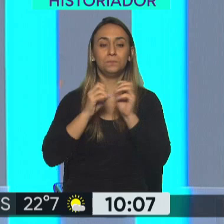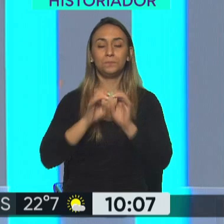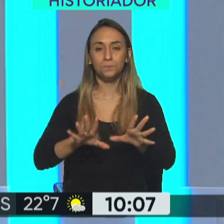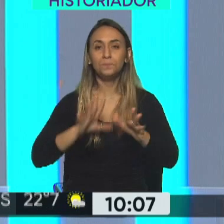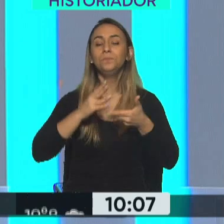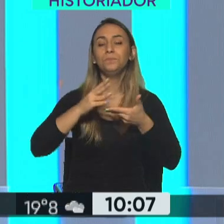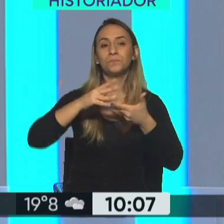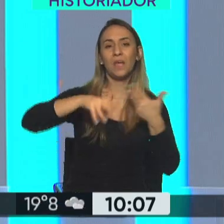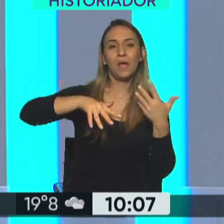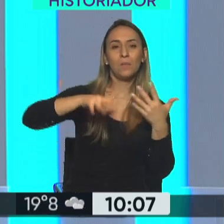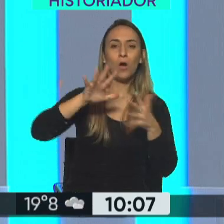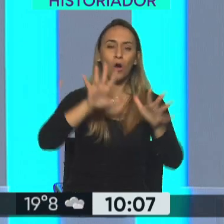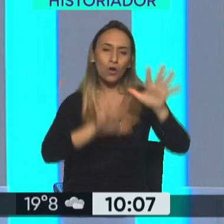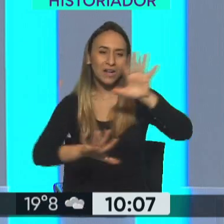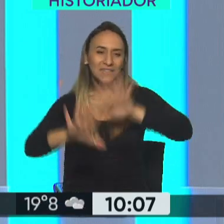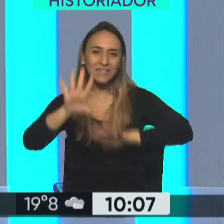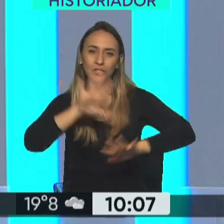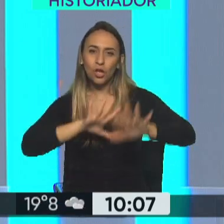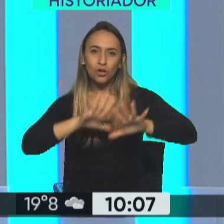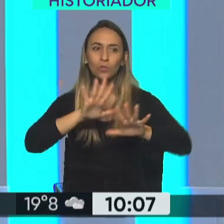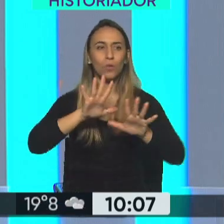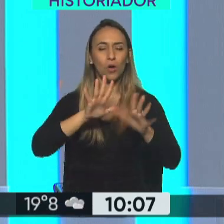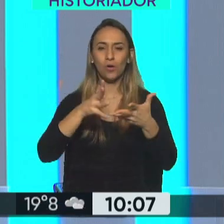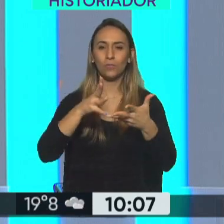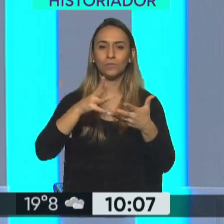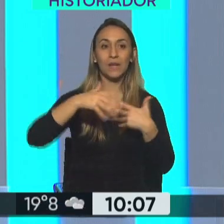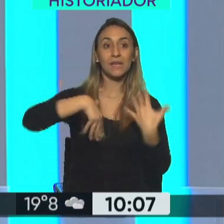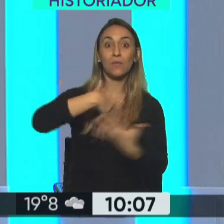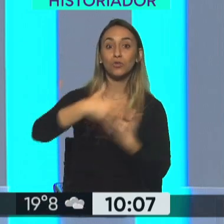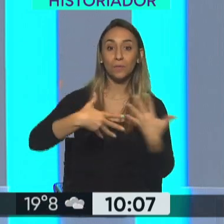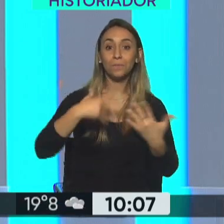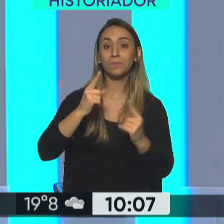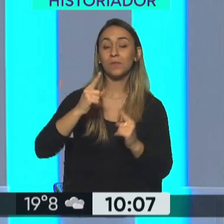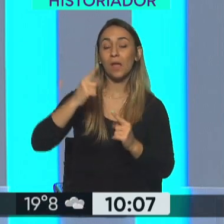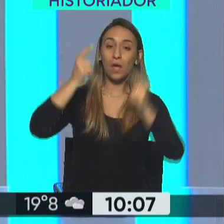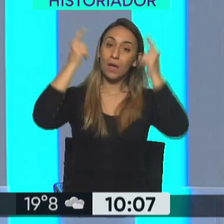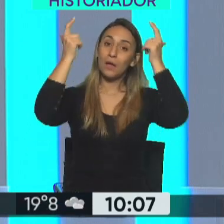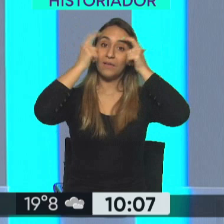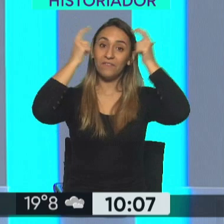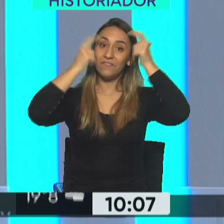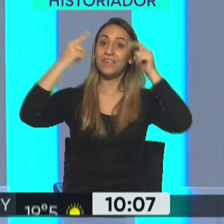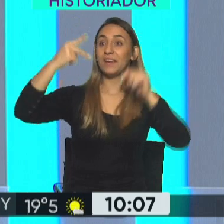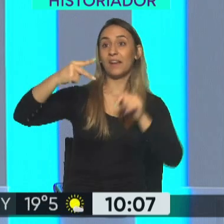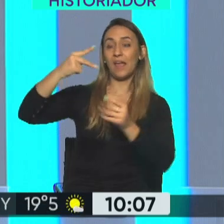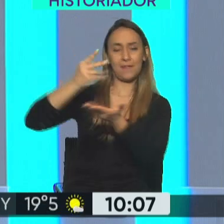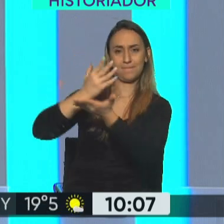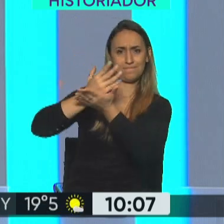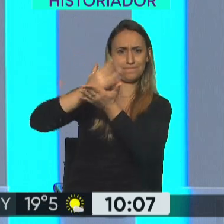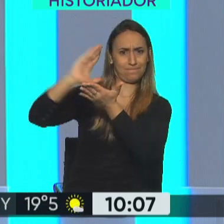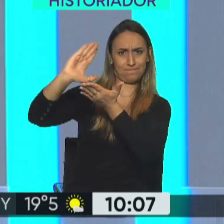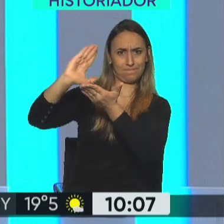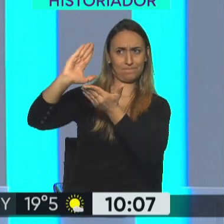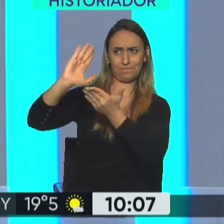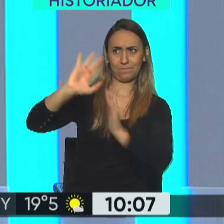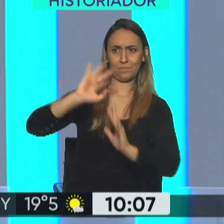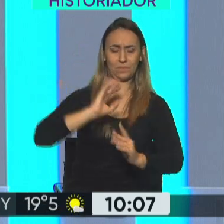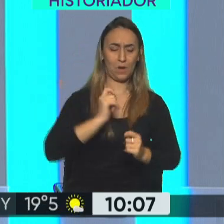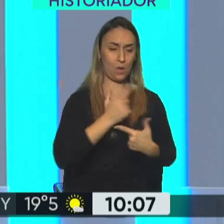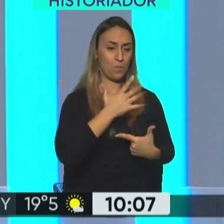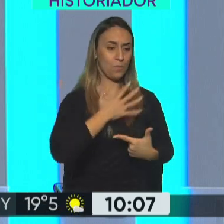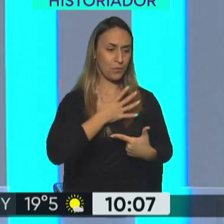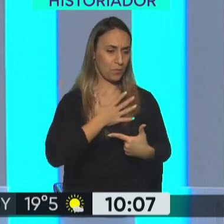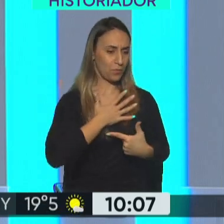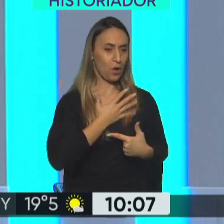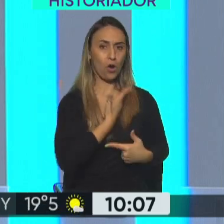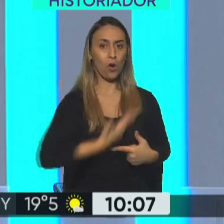orden de esa manera, de poner al virrey y empezar a autogestionarte a través de una